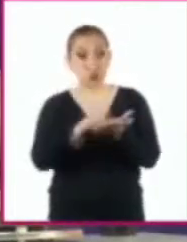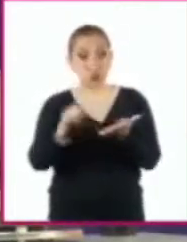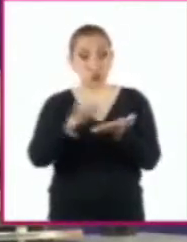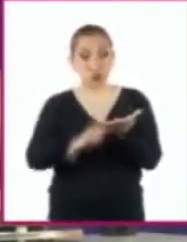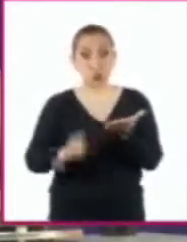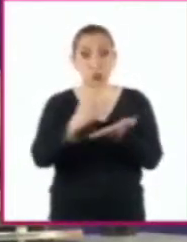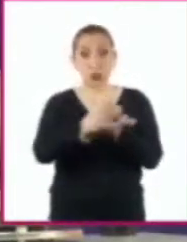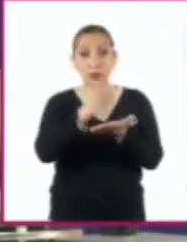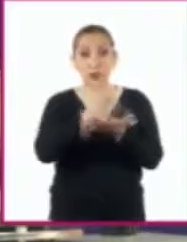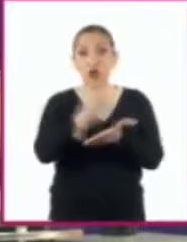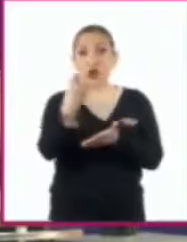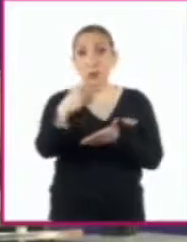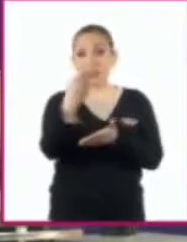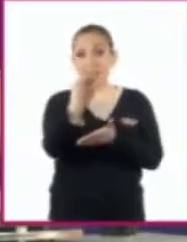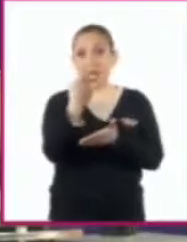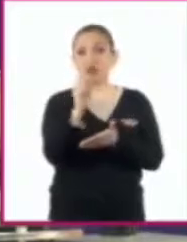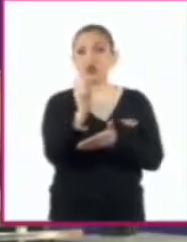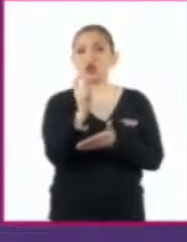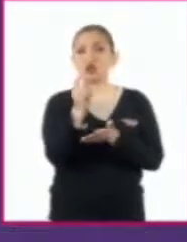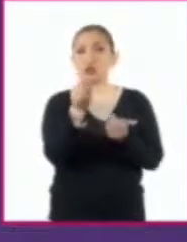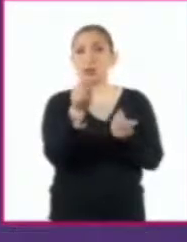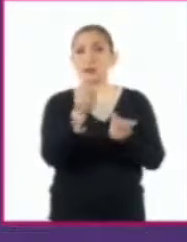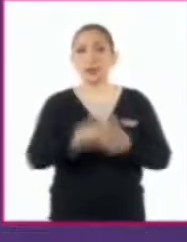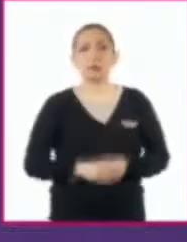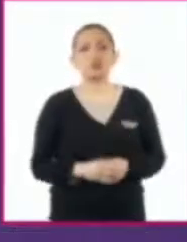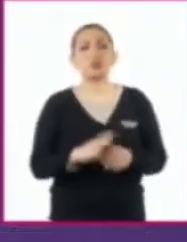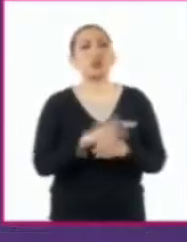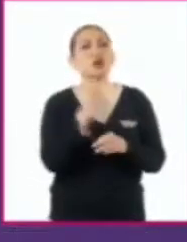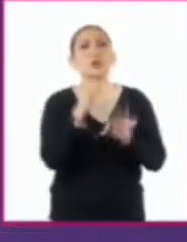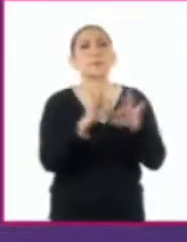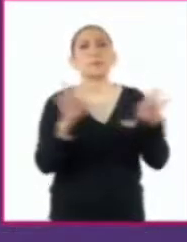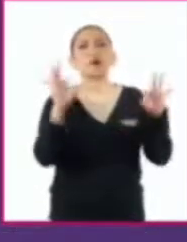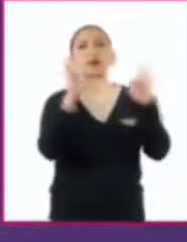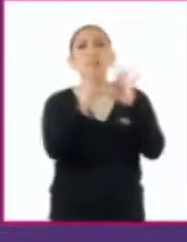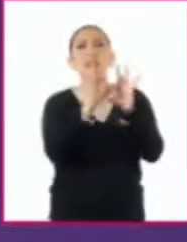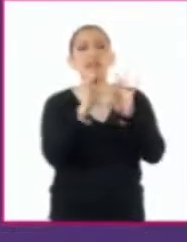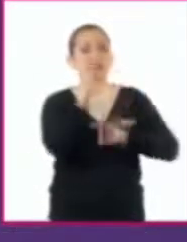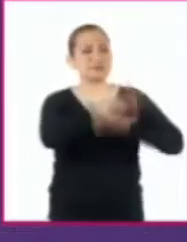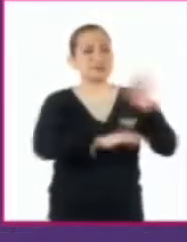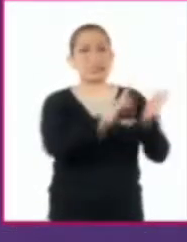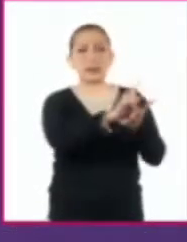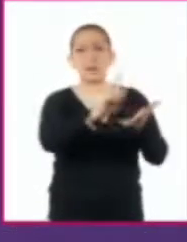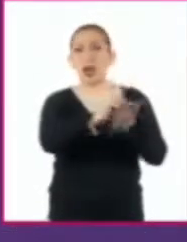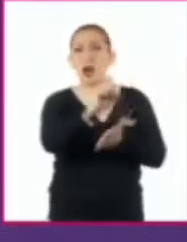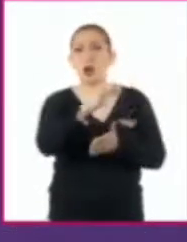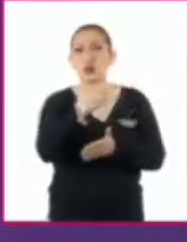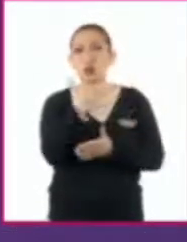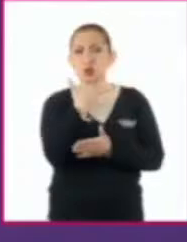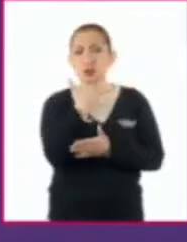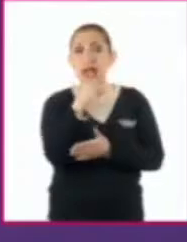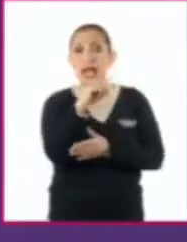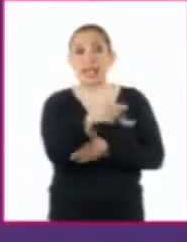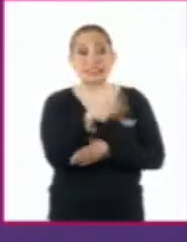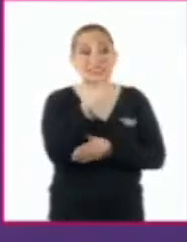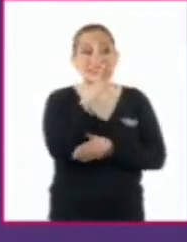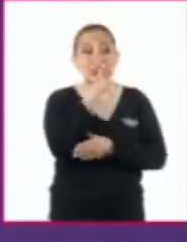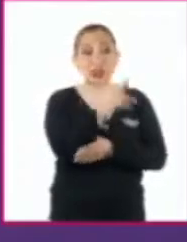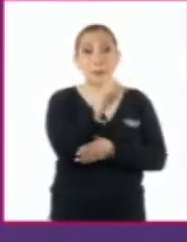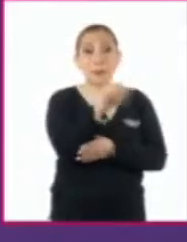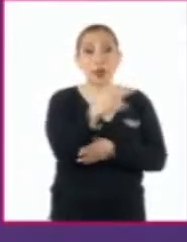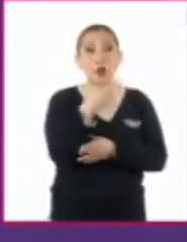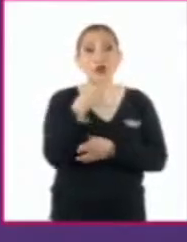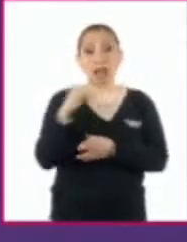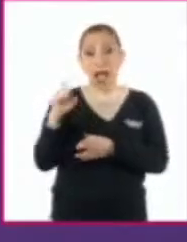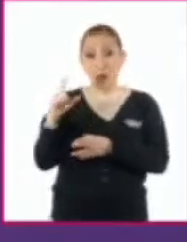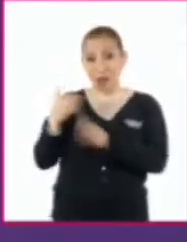en su libreta el nombre de dicha sustancia. ¿Por qué es importante tratar las aguas residuales? Son el resultado del uso